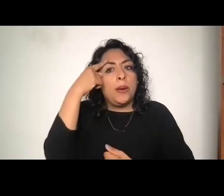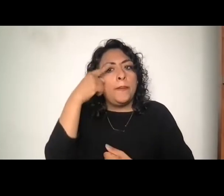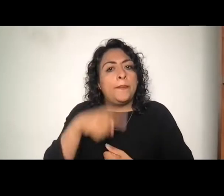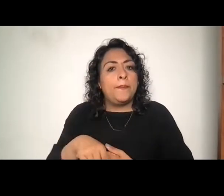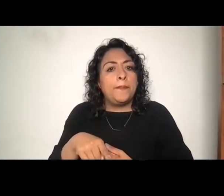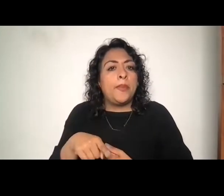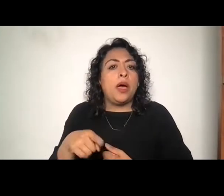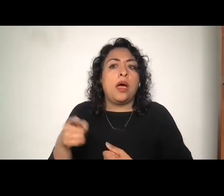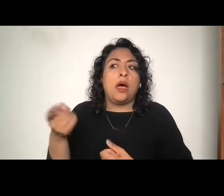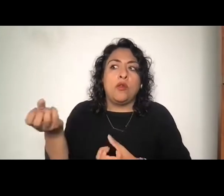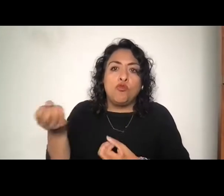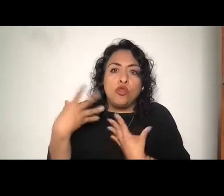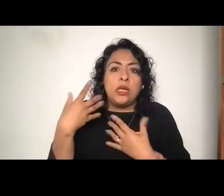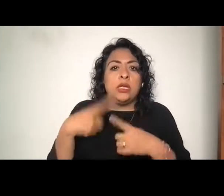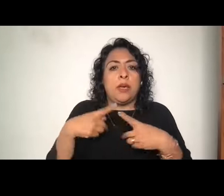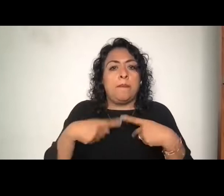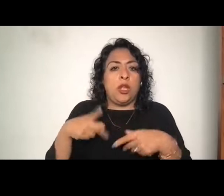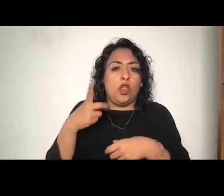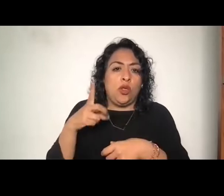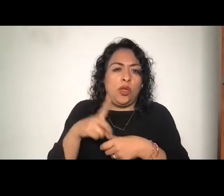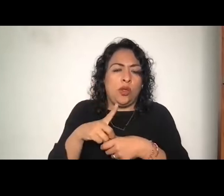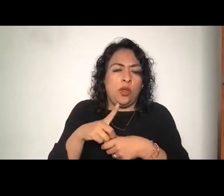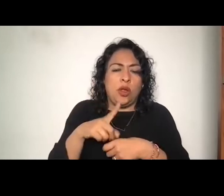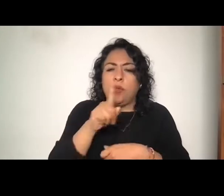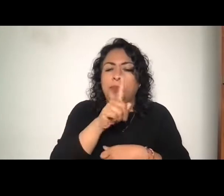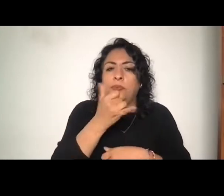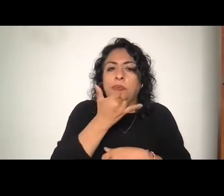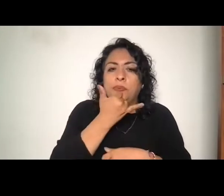que reciben de personas donantes, perdón, de personas